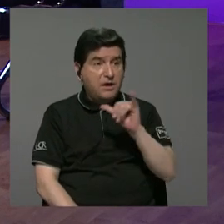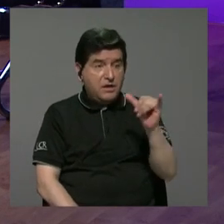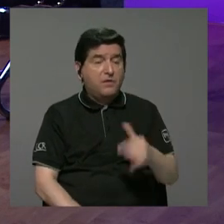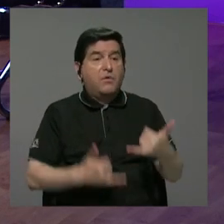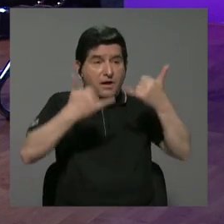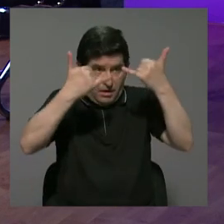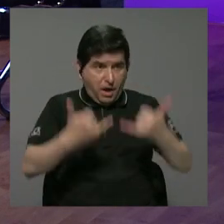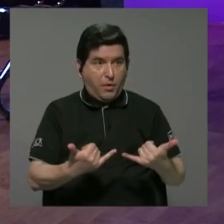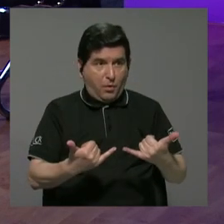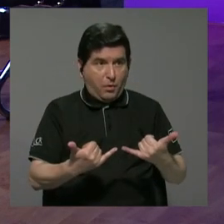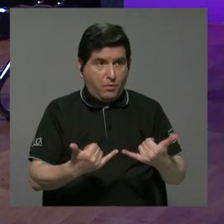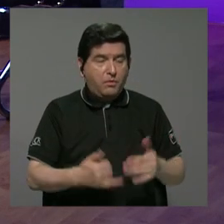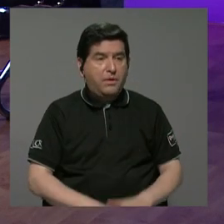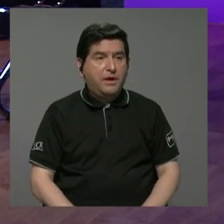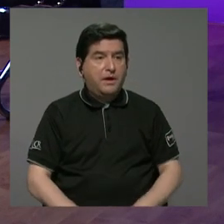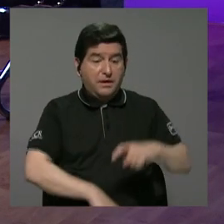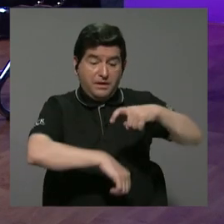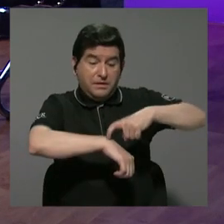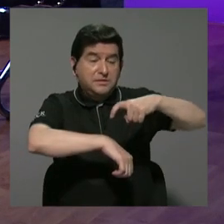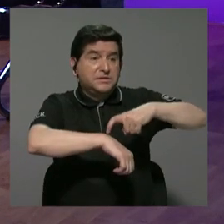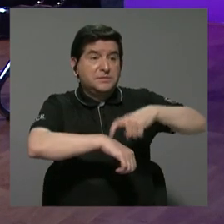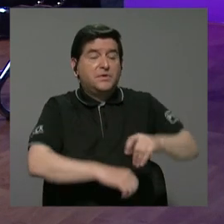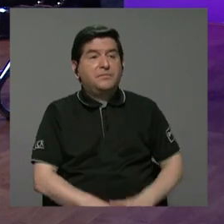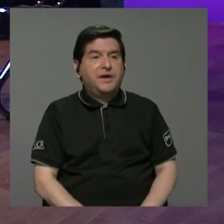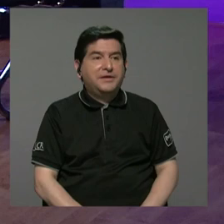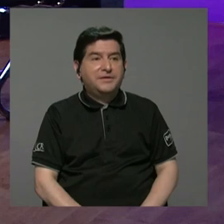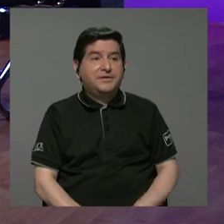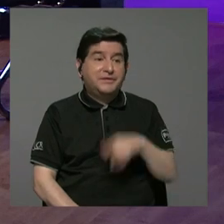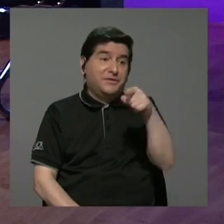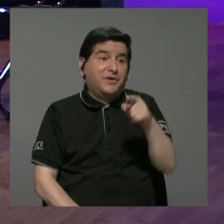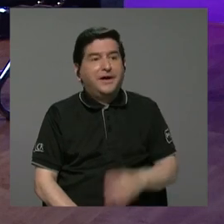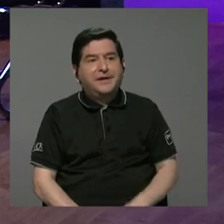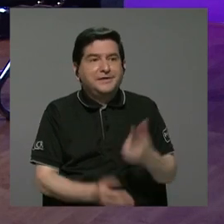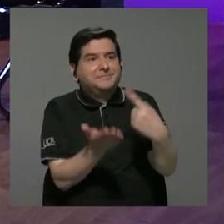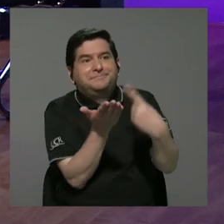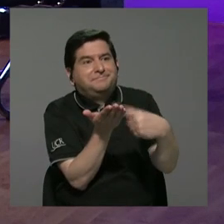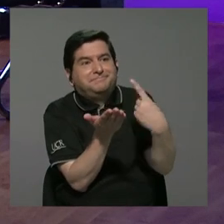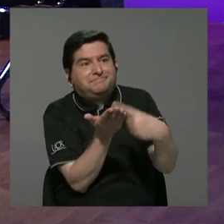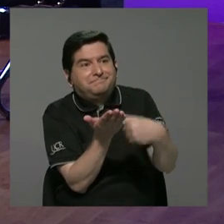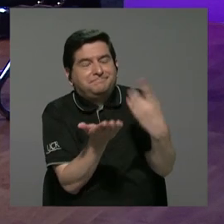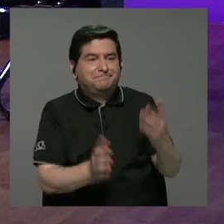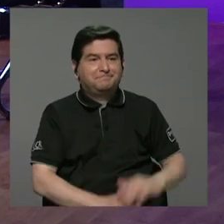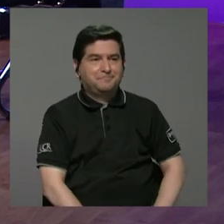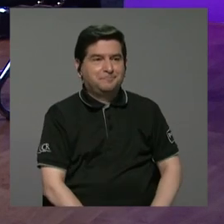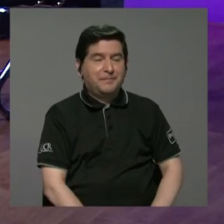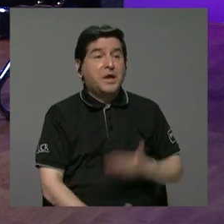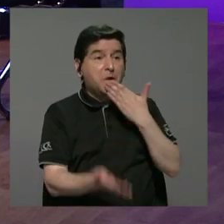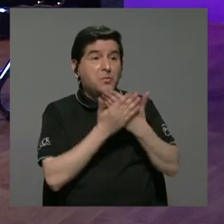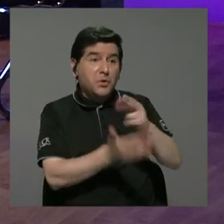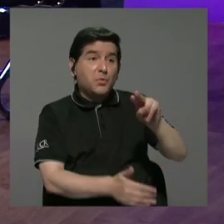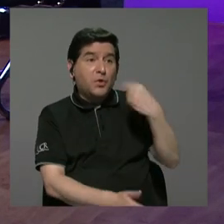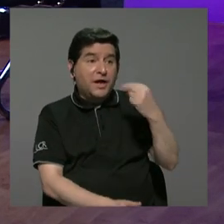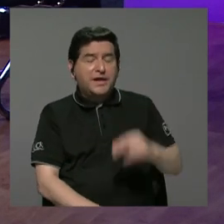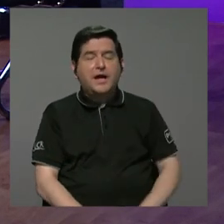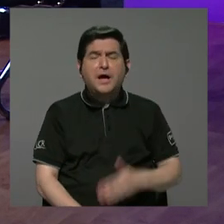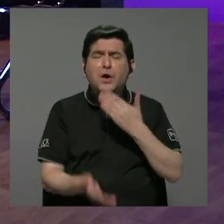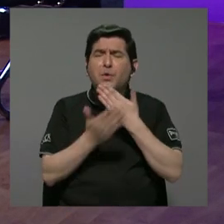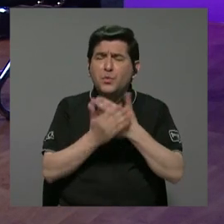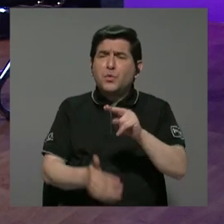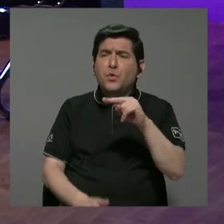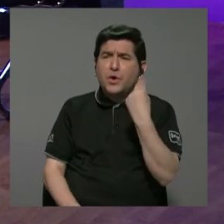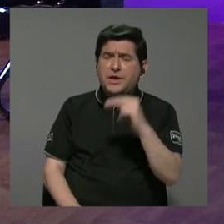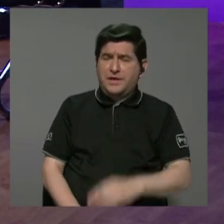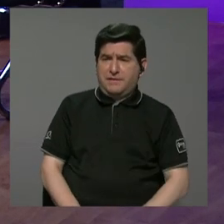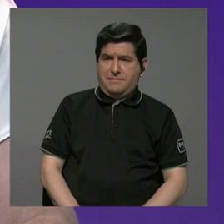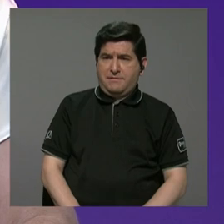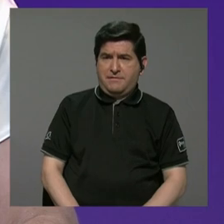este momento pues está la bola de ese lado de la cancha, así es que una buena noticia. Una buena noticia de que